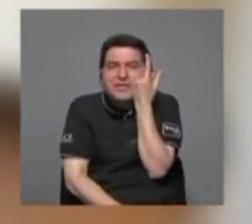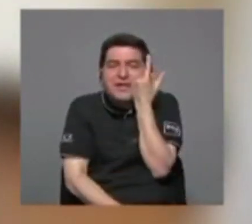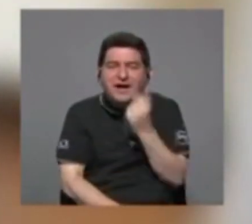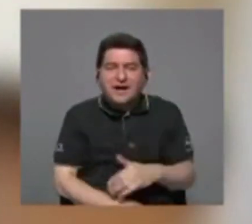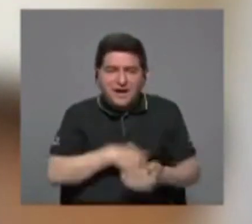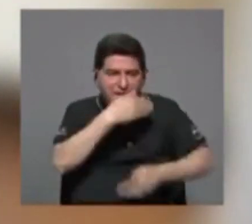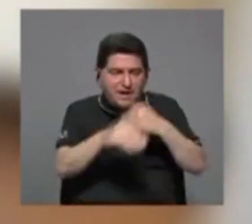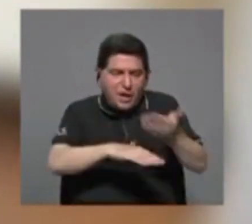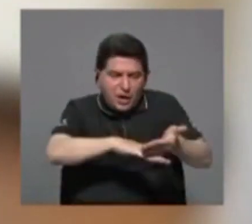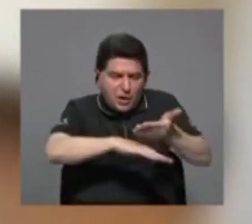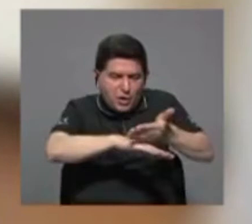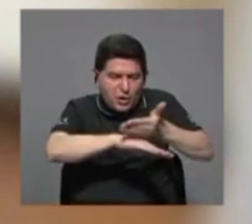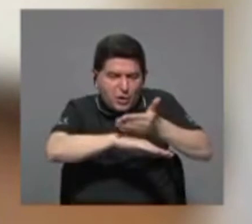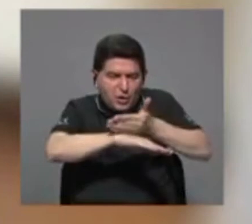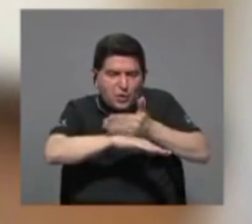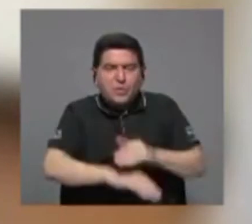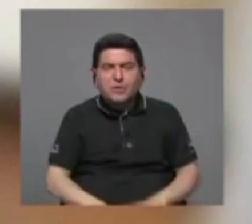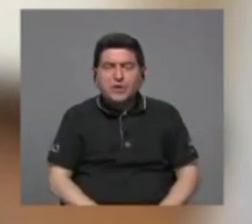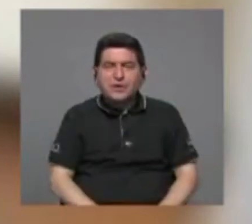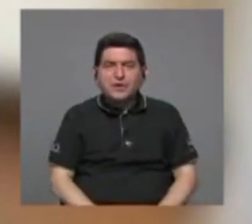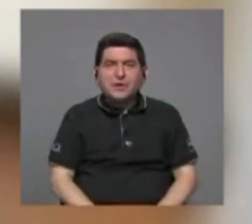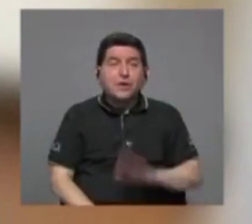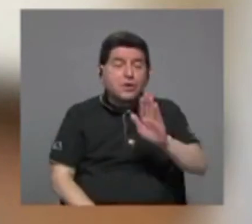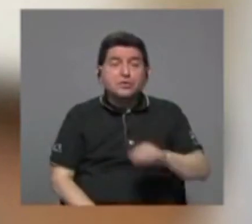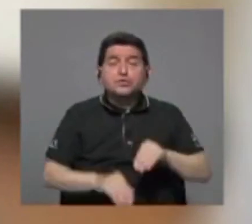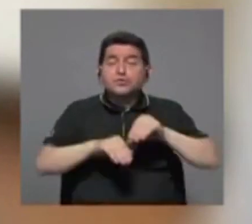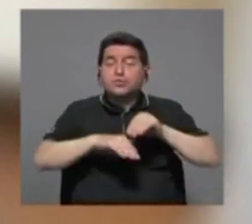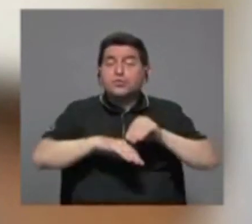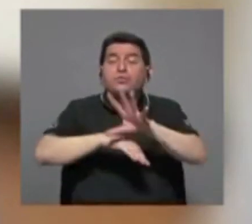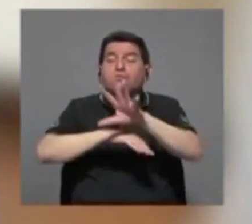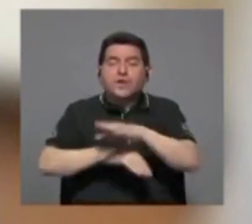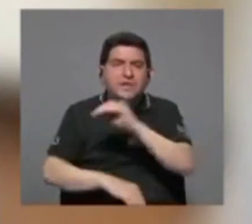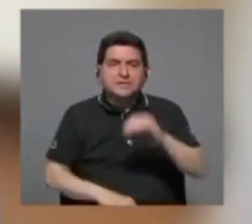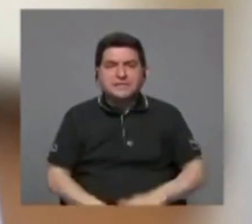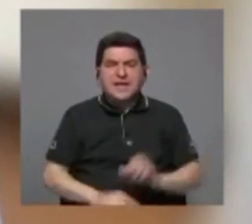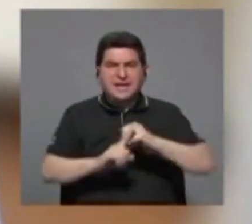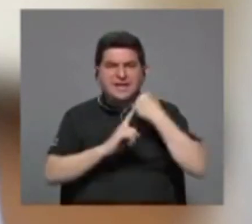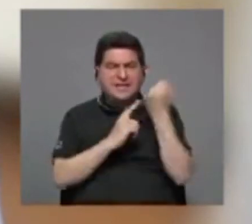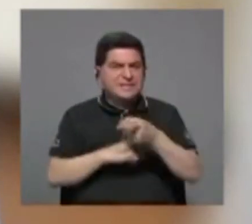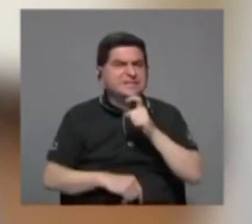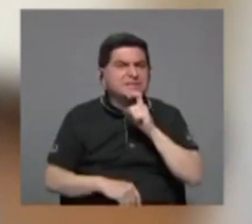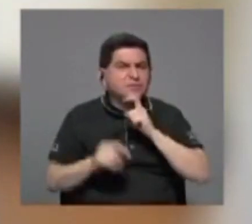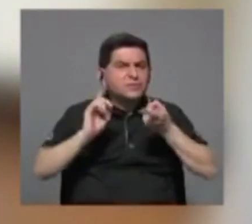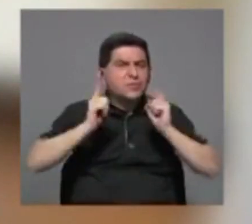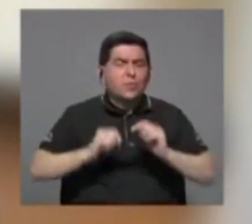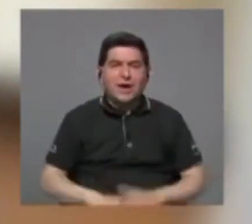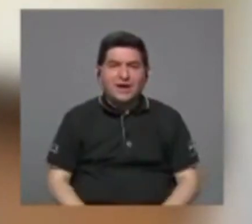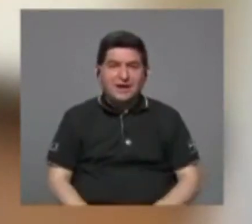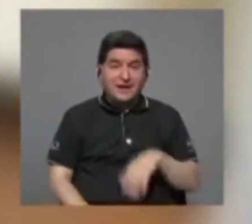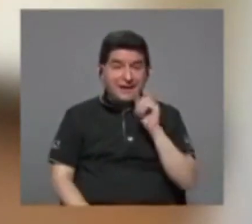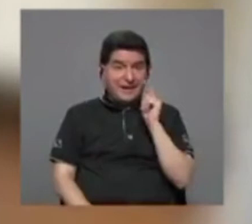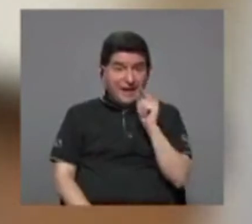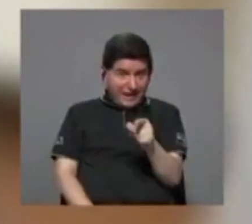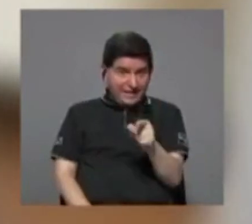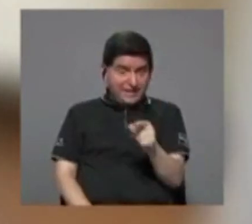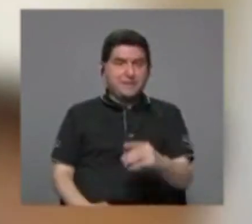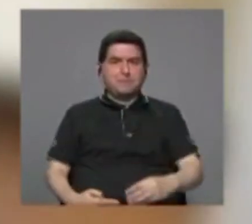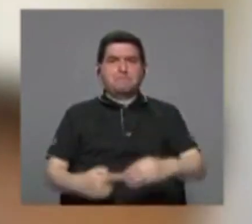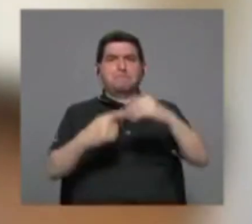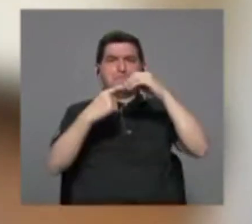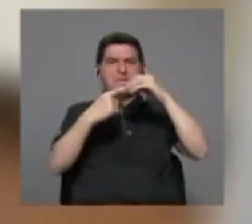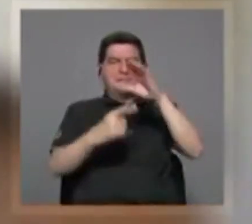este proceso de recuperación, sus alcances y dilemas. Ahí diría yo que es la